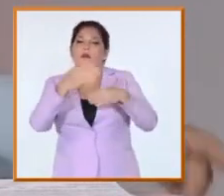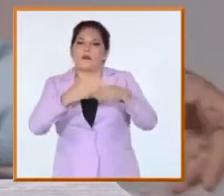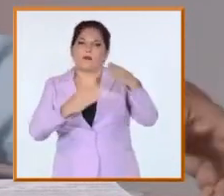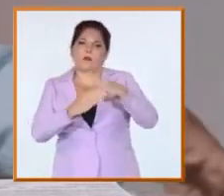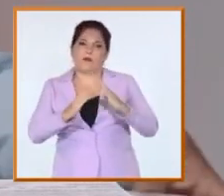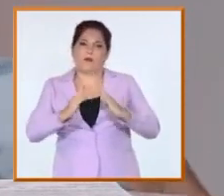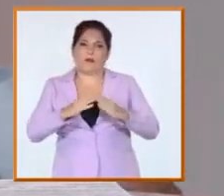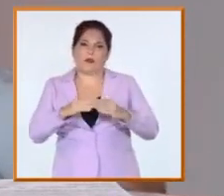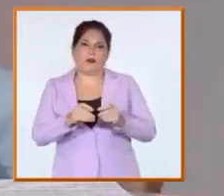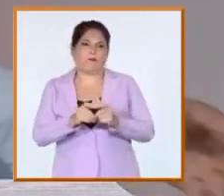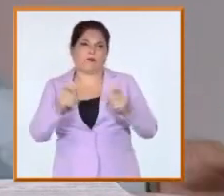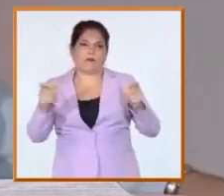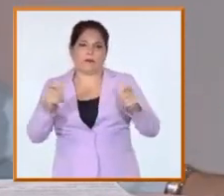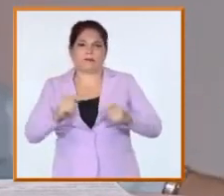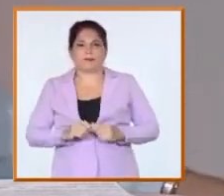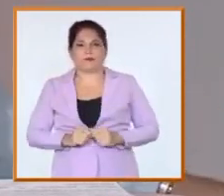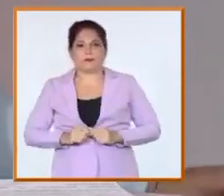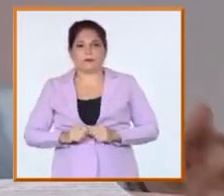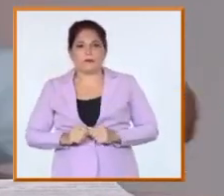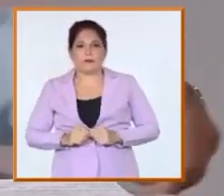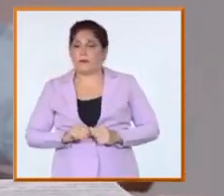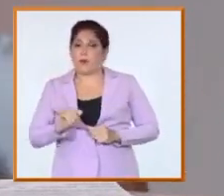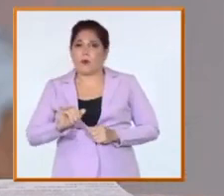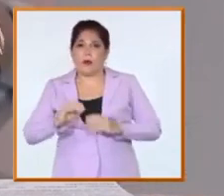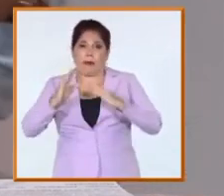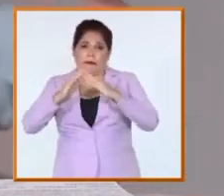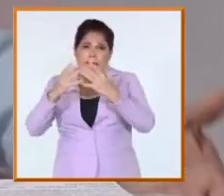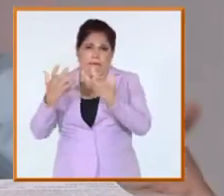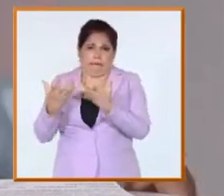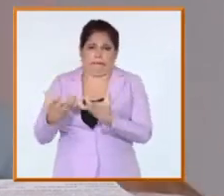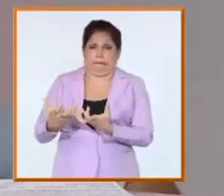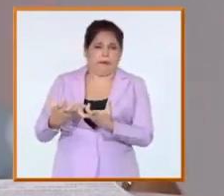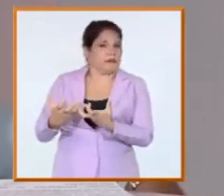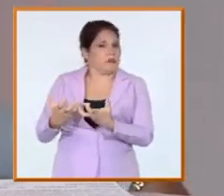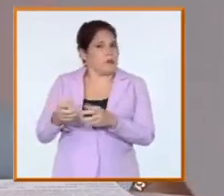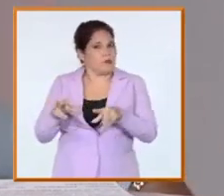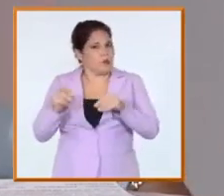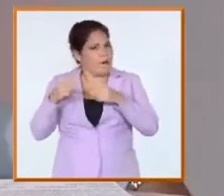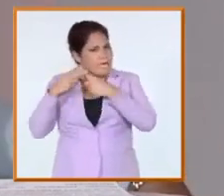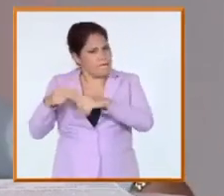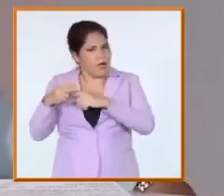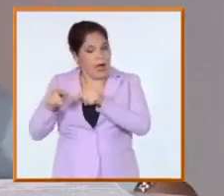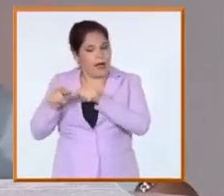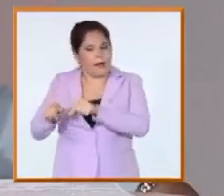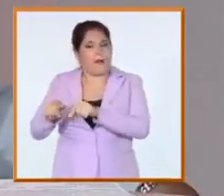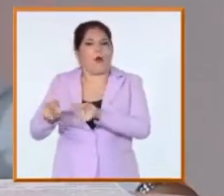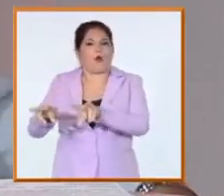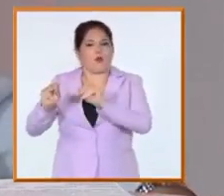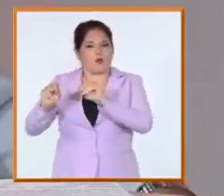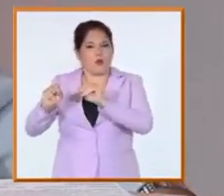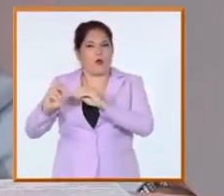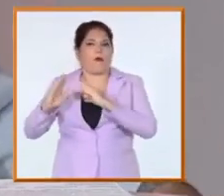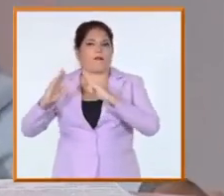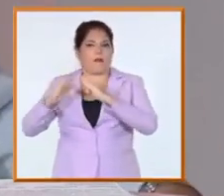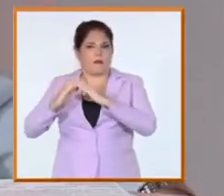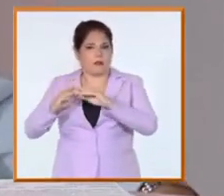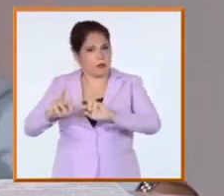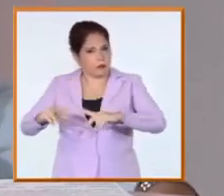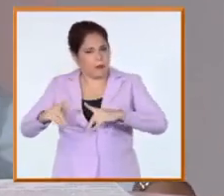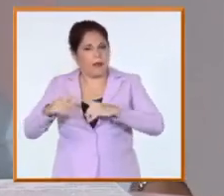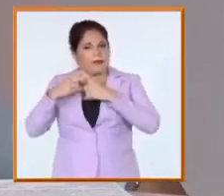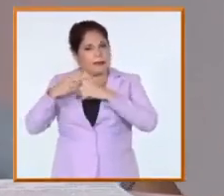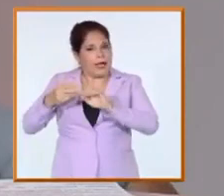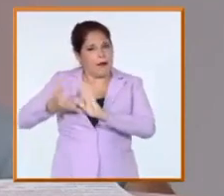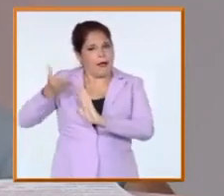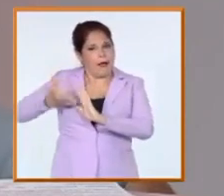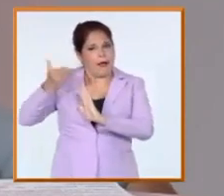nos estamos proponiendo y de tener entonces deterioro del fondo y a la vez también empezar a recuperar viviendas que